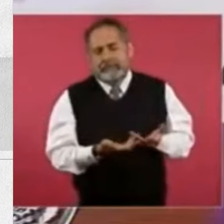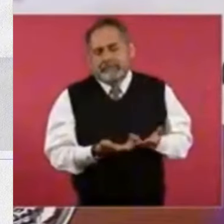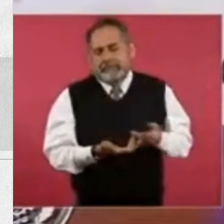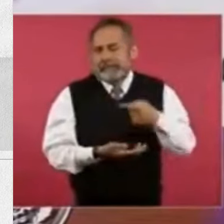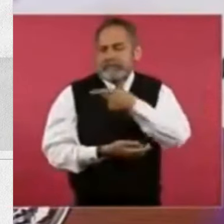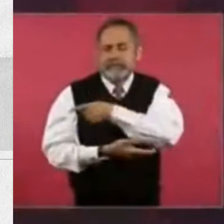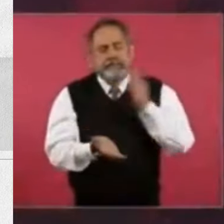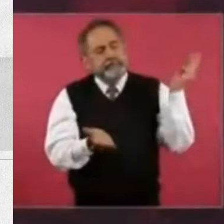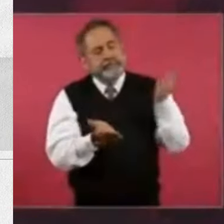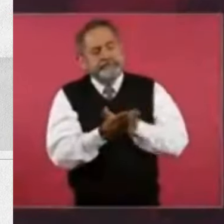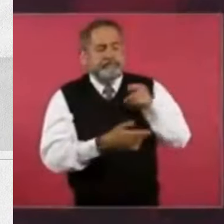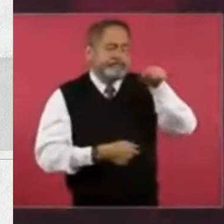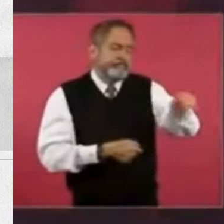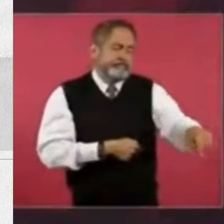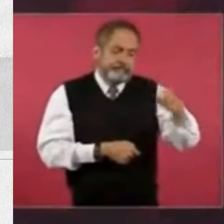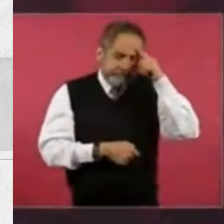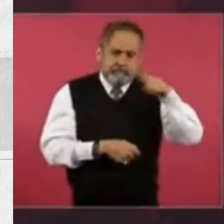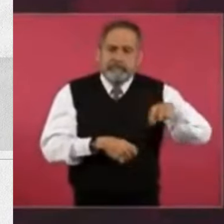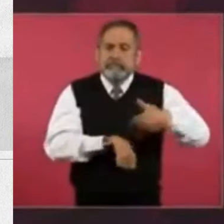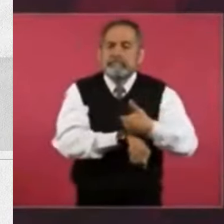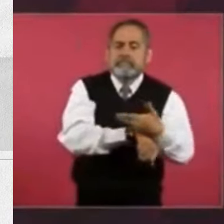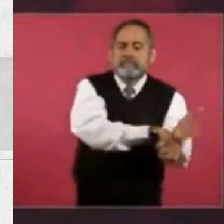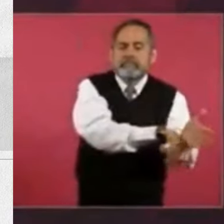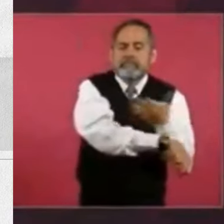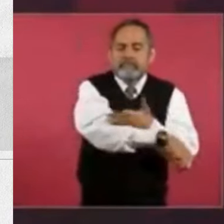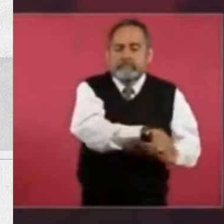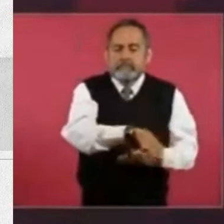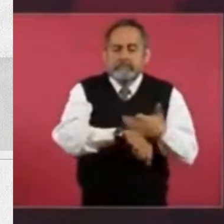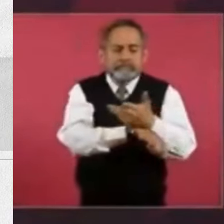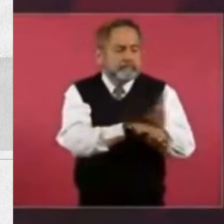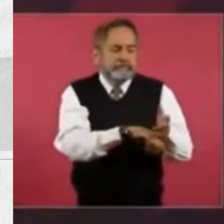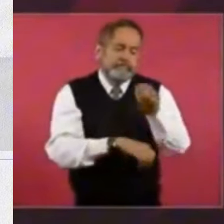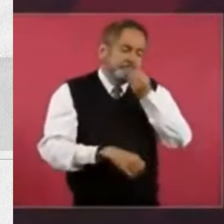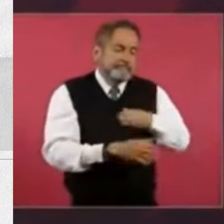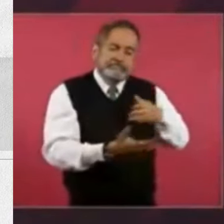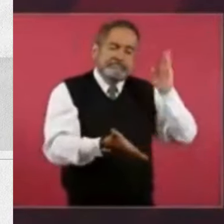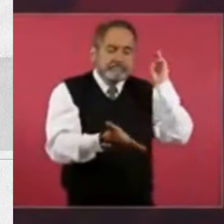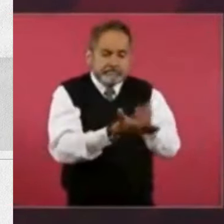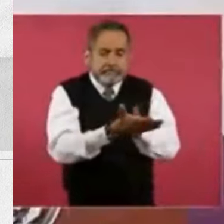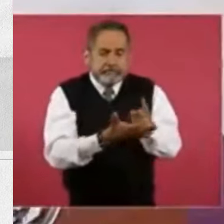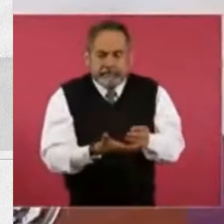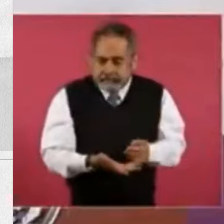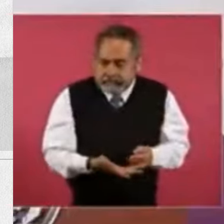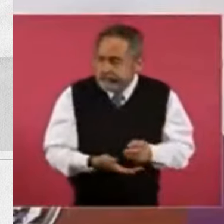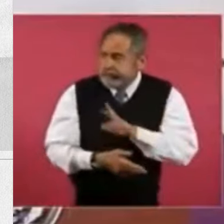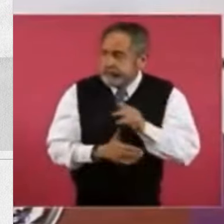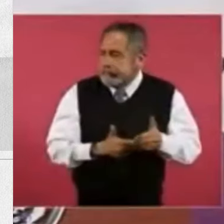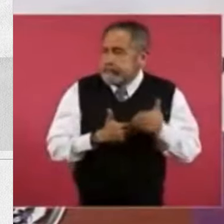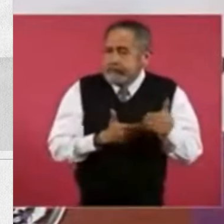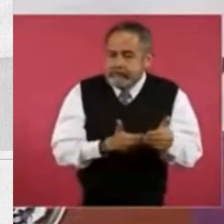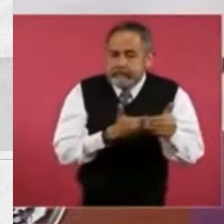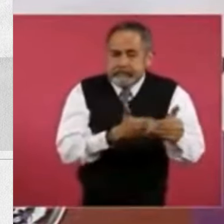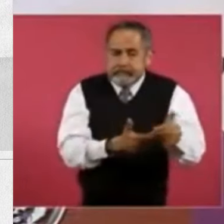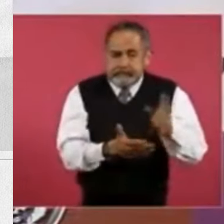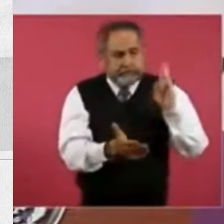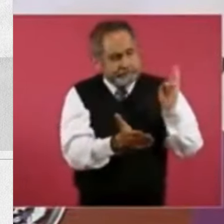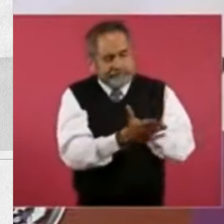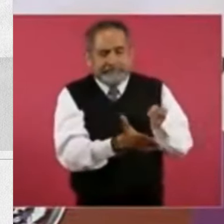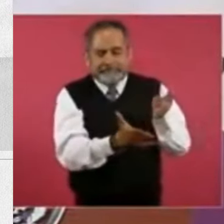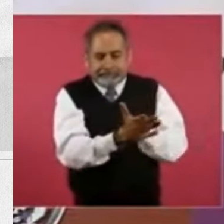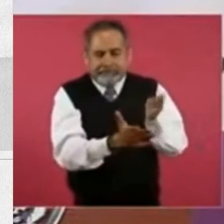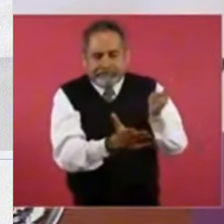porque se vence el plazo y dan otro plazo y otra multa y otra